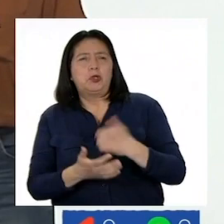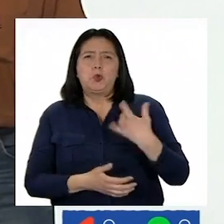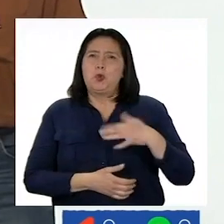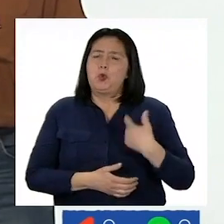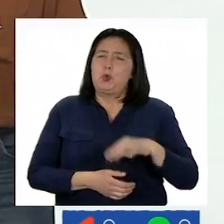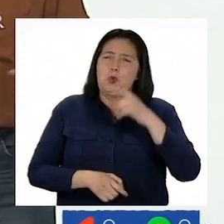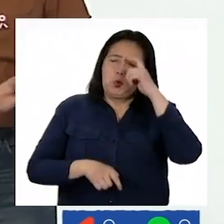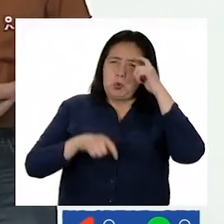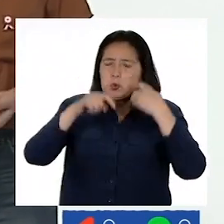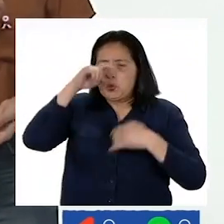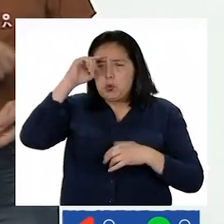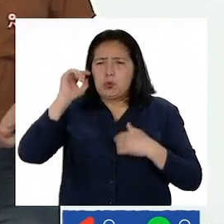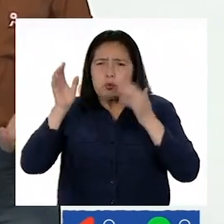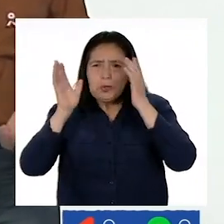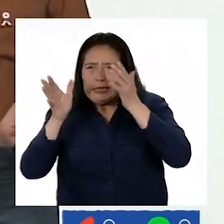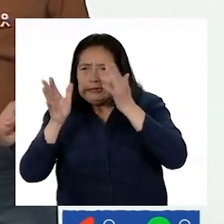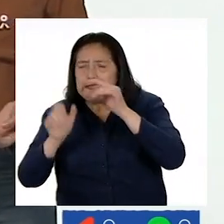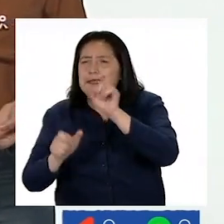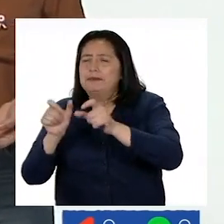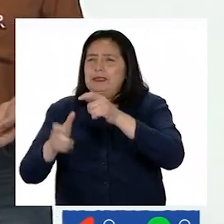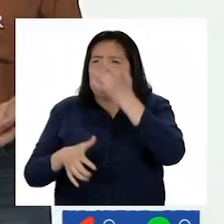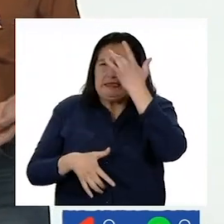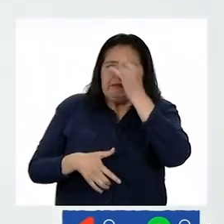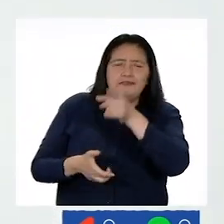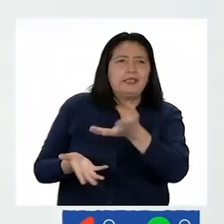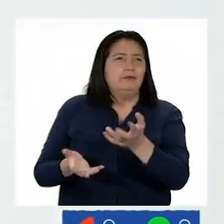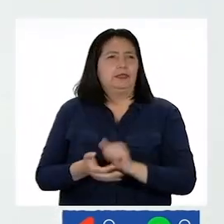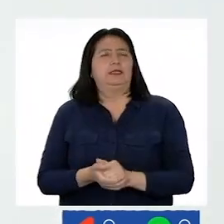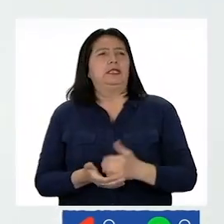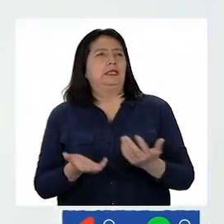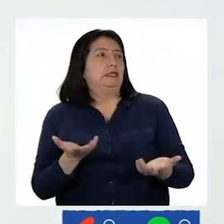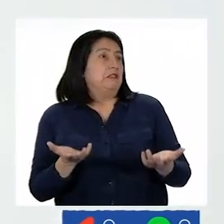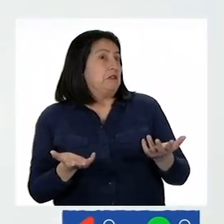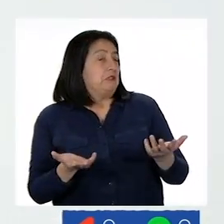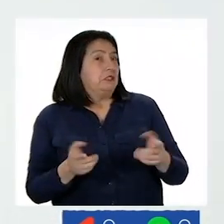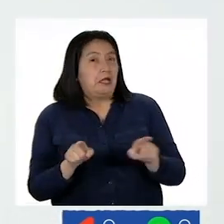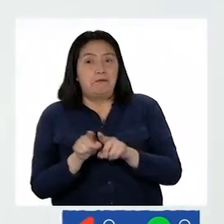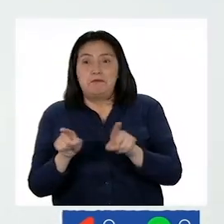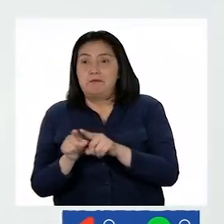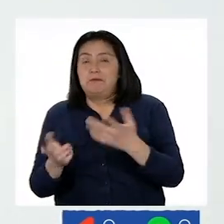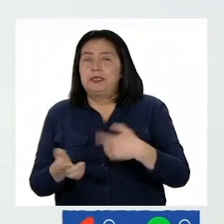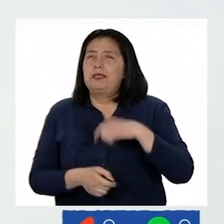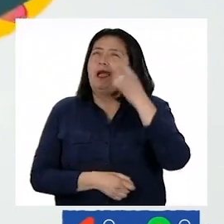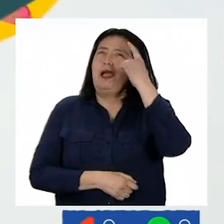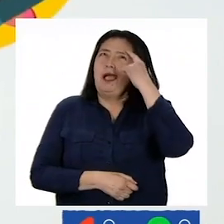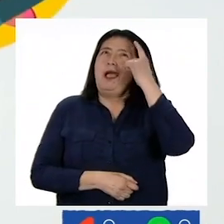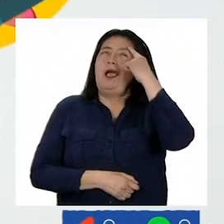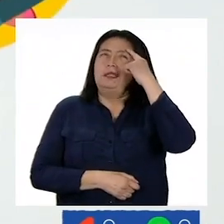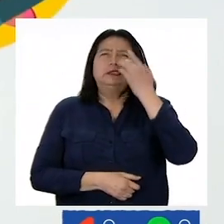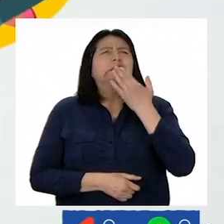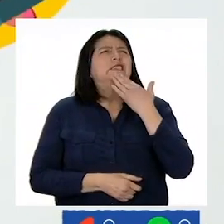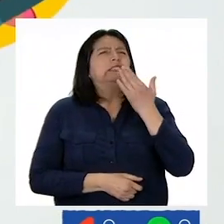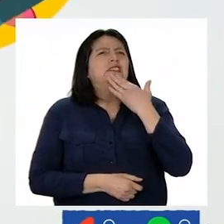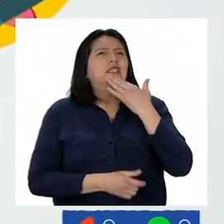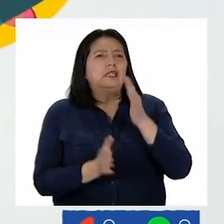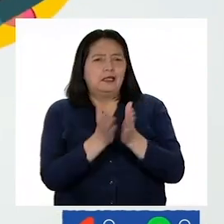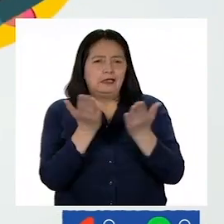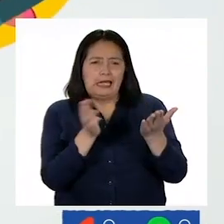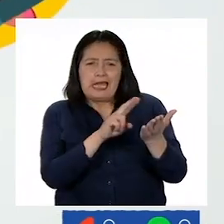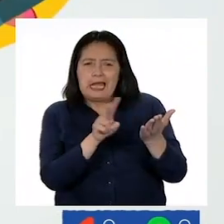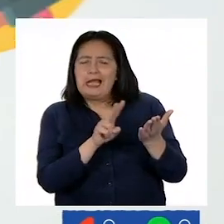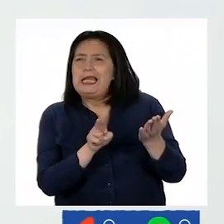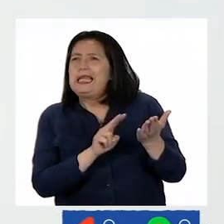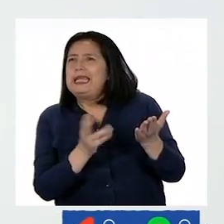mucho esfuerzo y dedicación atiende a las personas. Además, debemos tener muy presente quién lee nuestro